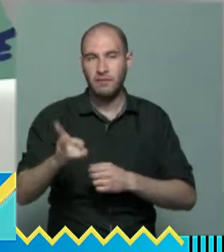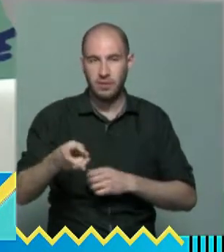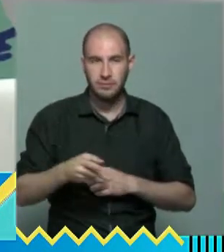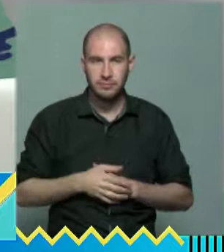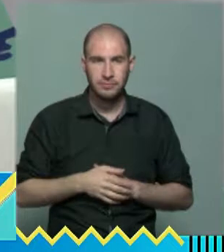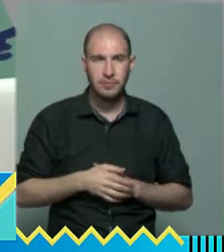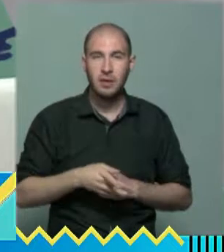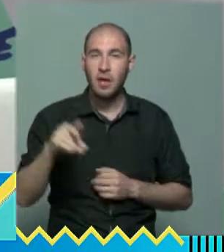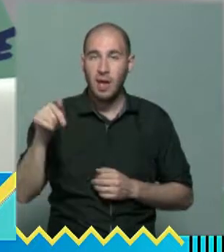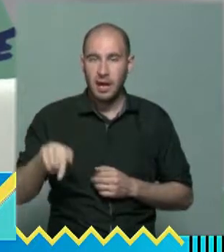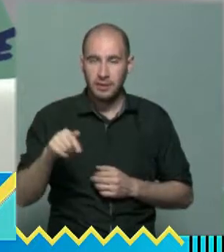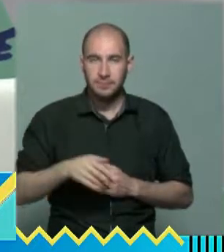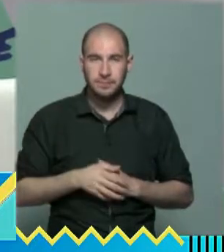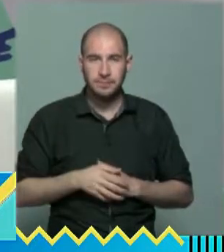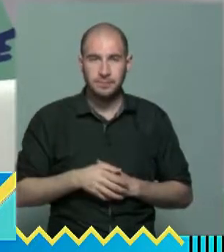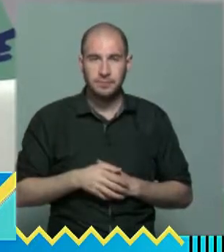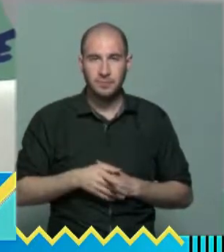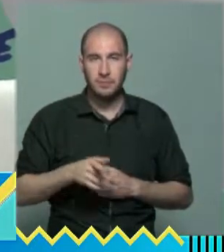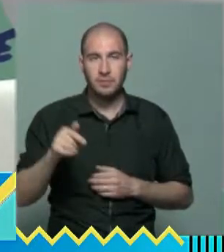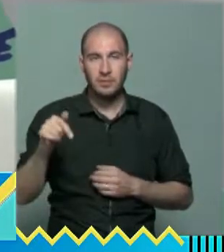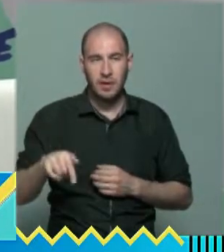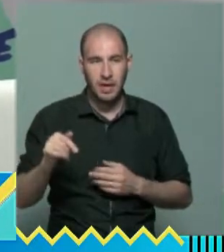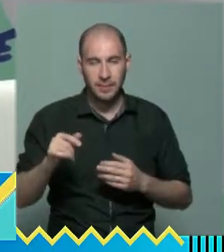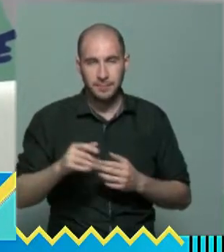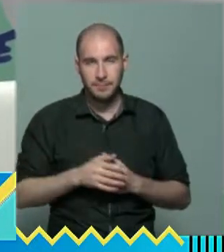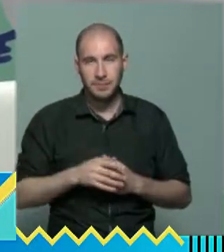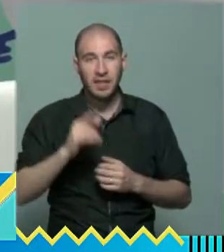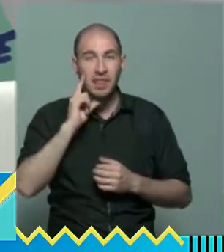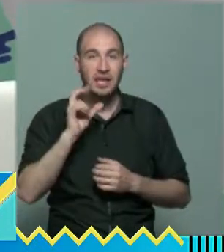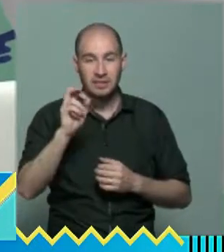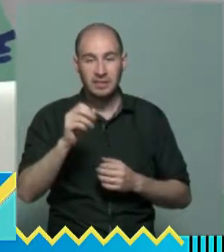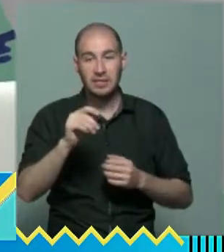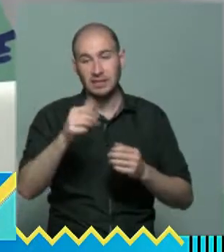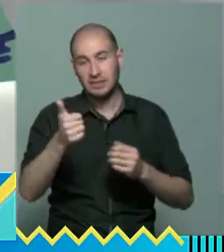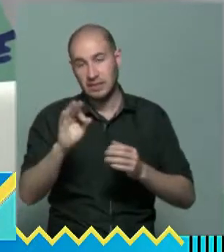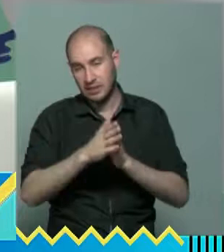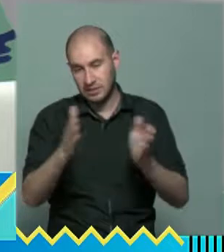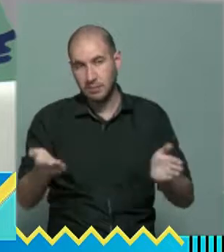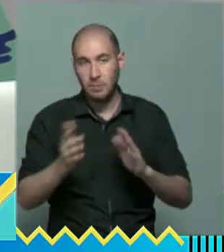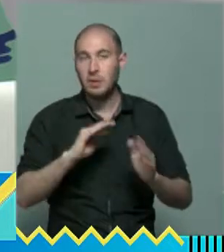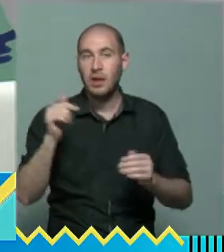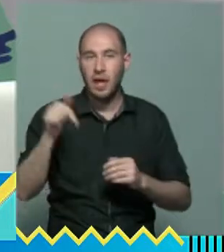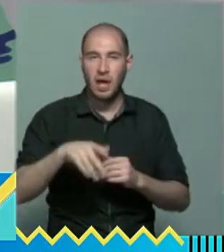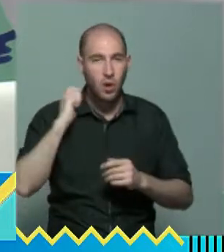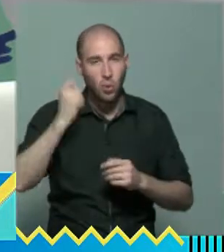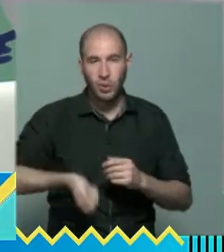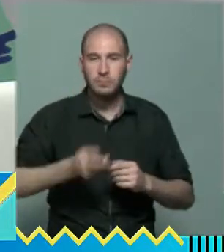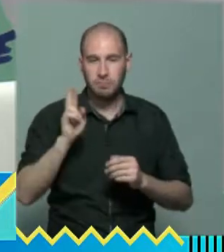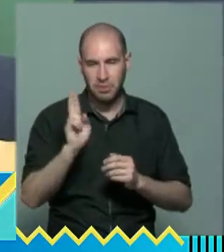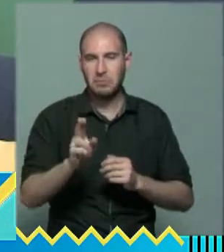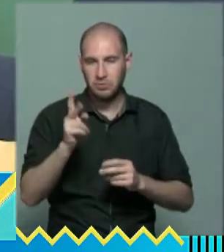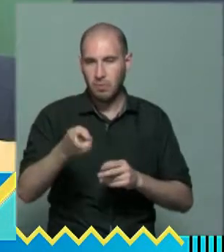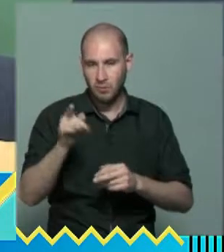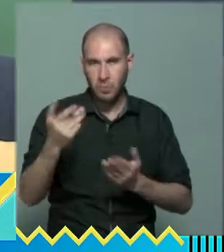Ahí ya está en condiciones de término de 30 días a 60, ¿no es cierto? Pero ya está en condiciones el juez de inhabilitarlo